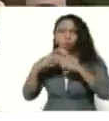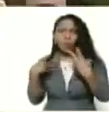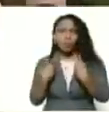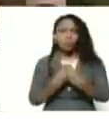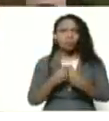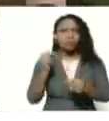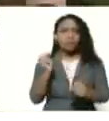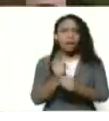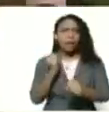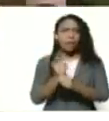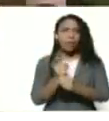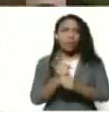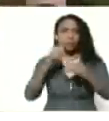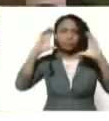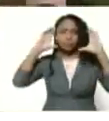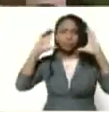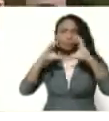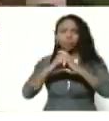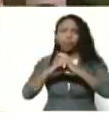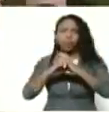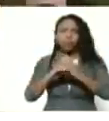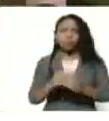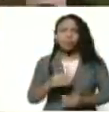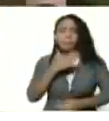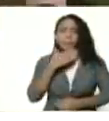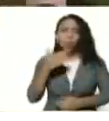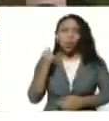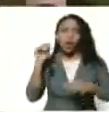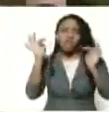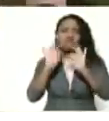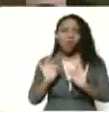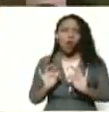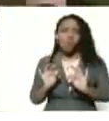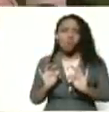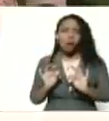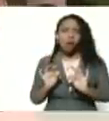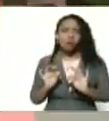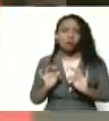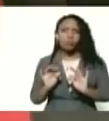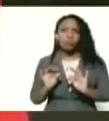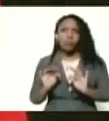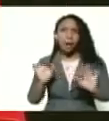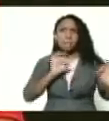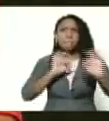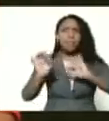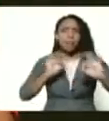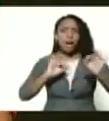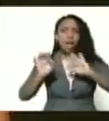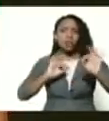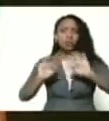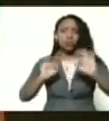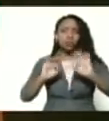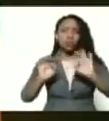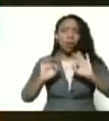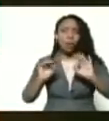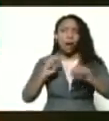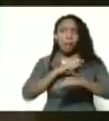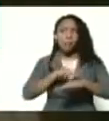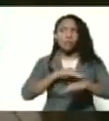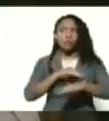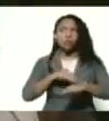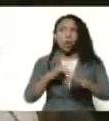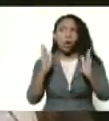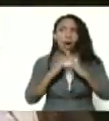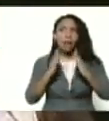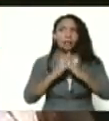trabajo, concentrémonos, mejoremos los planes y preparémonos para que la gran misión